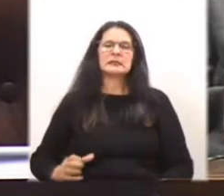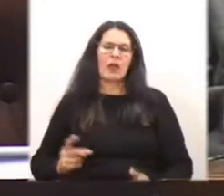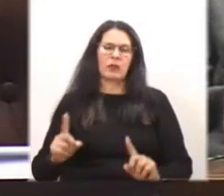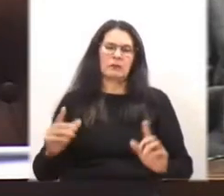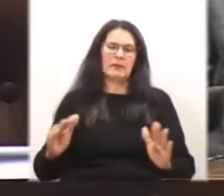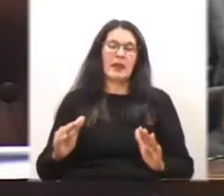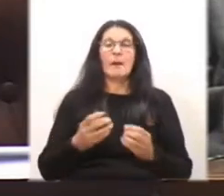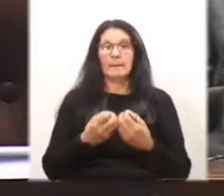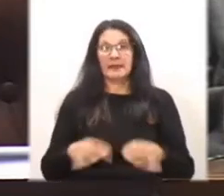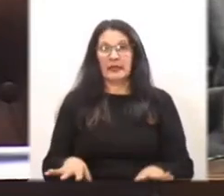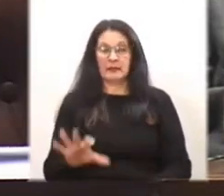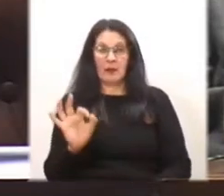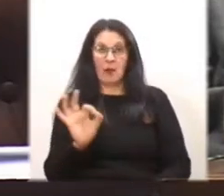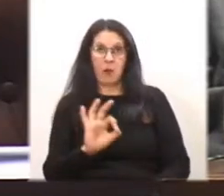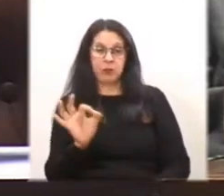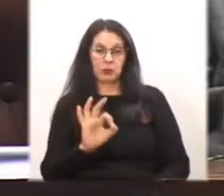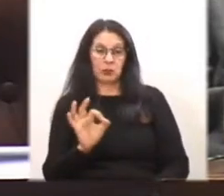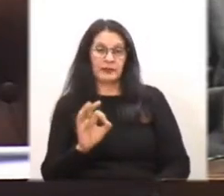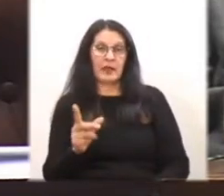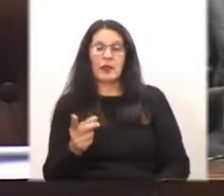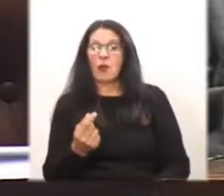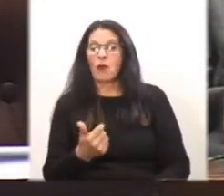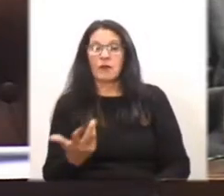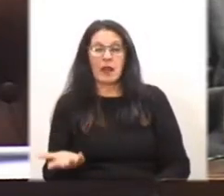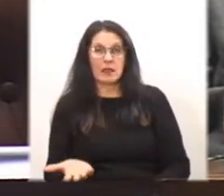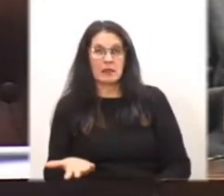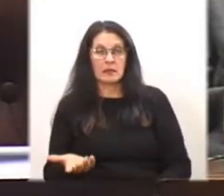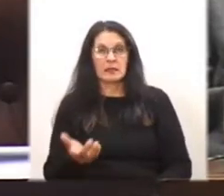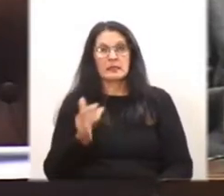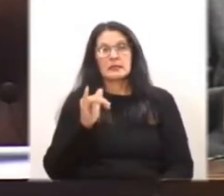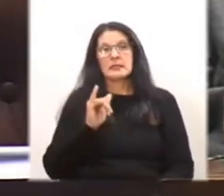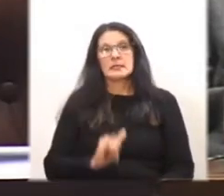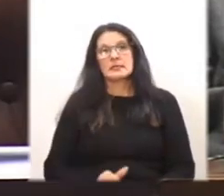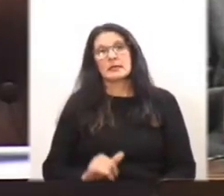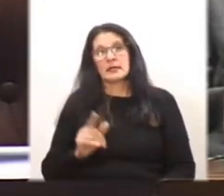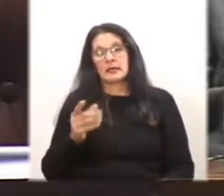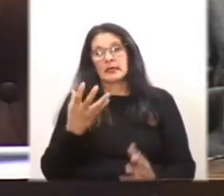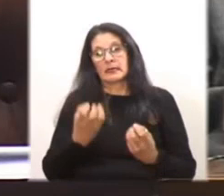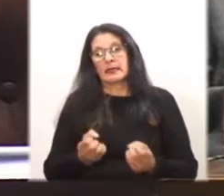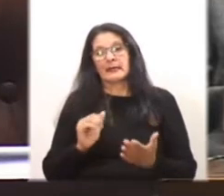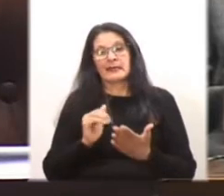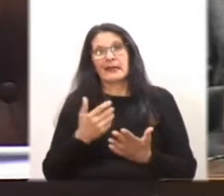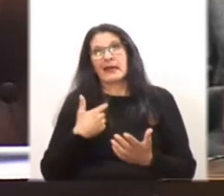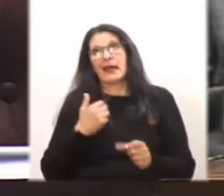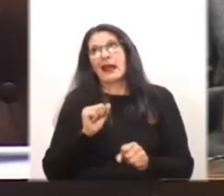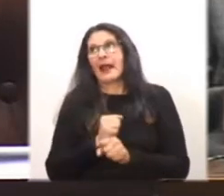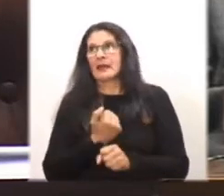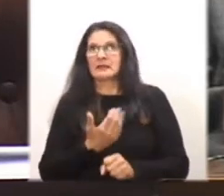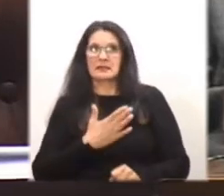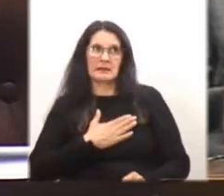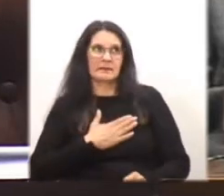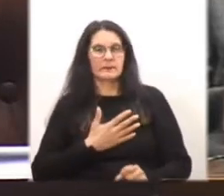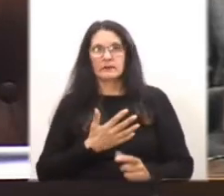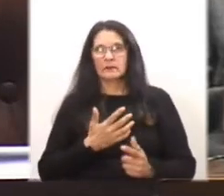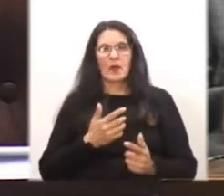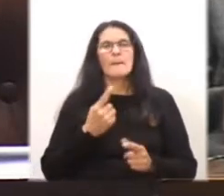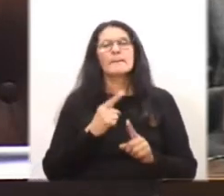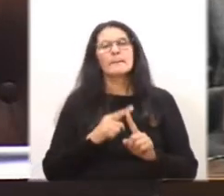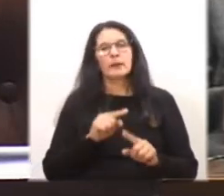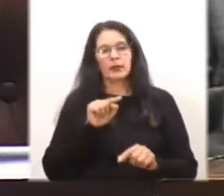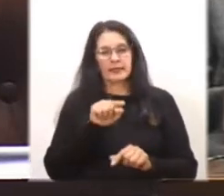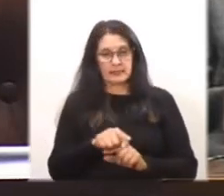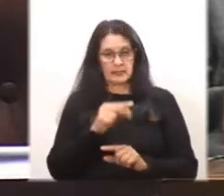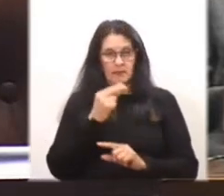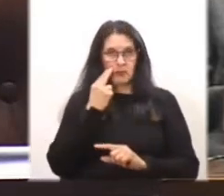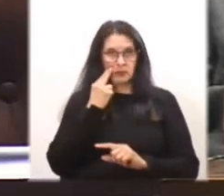pierden oportunidad en valerse de él si se trata de sacar alguna tajada. Por eso,